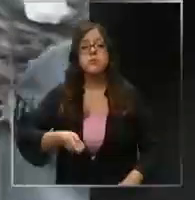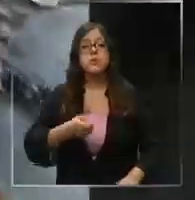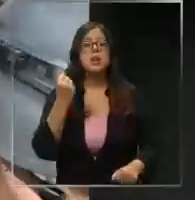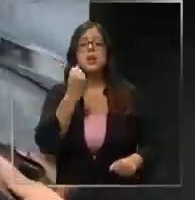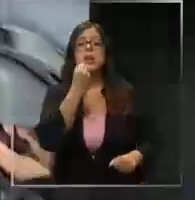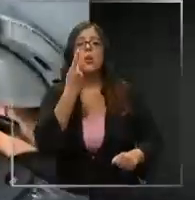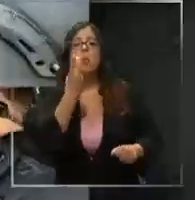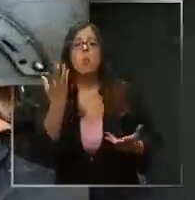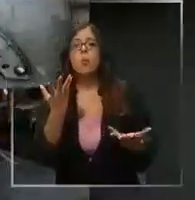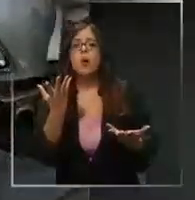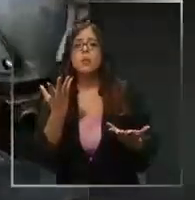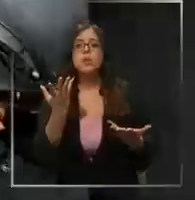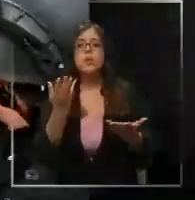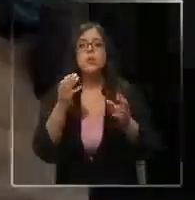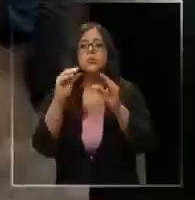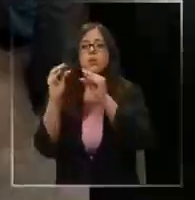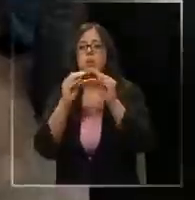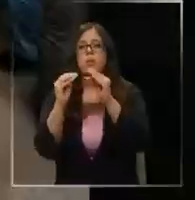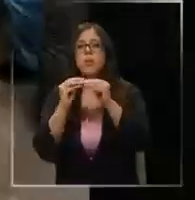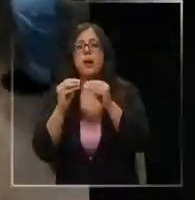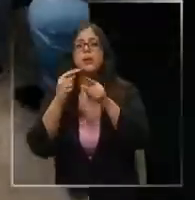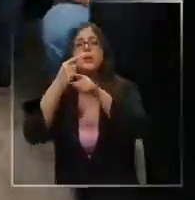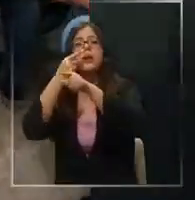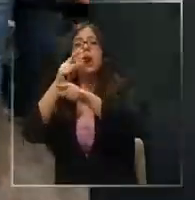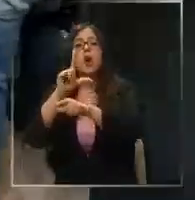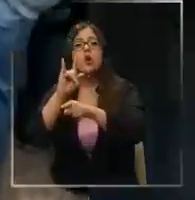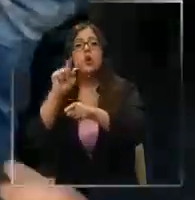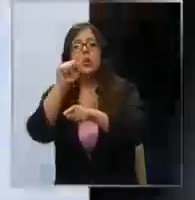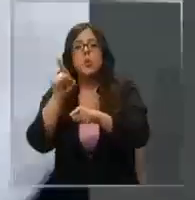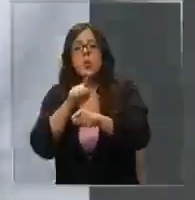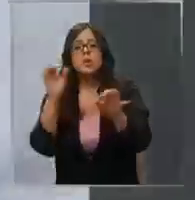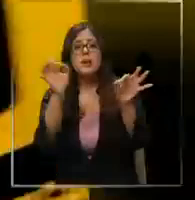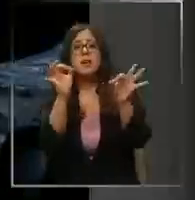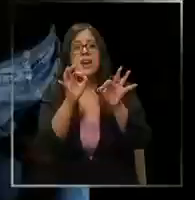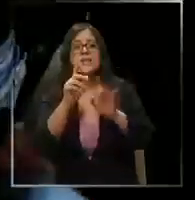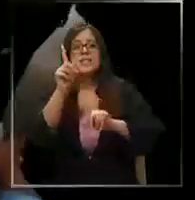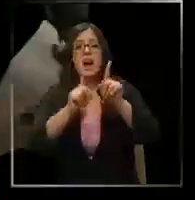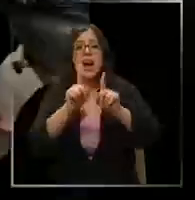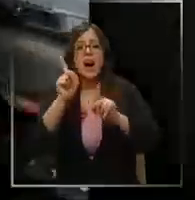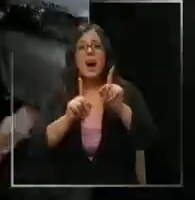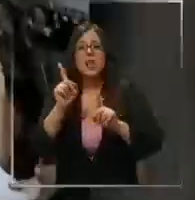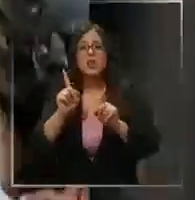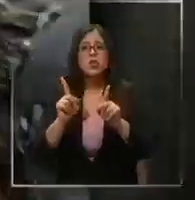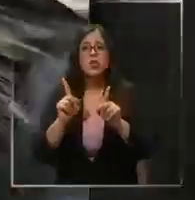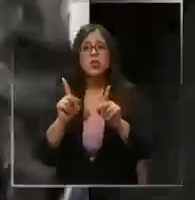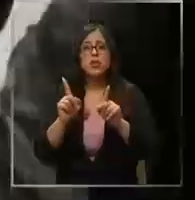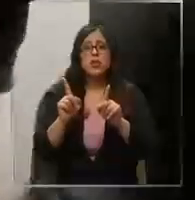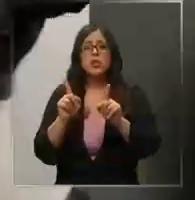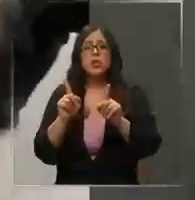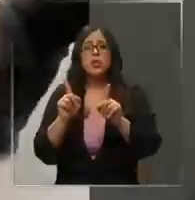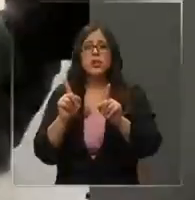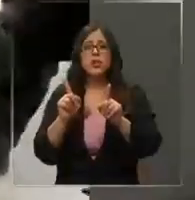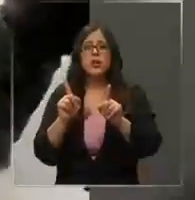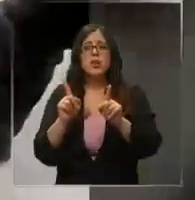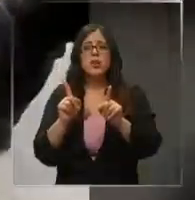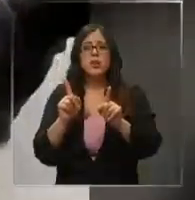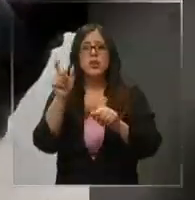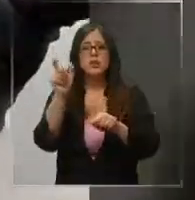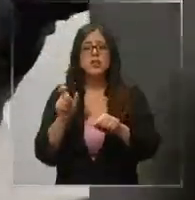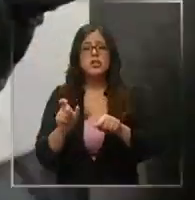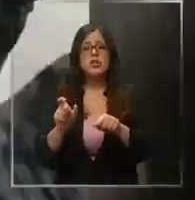dieron en vivo? Él ha dicho algo, Luis Vázquez ha mencionado. Están consultando si es que ha mencionado algo Luis Vázquez Villenas, el